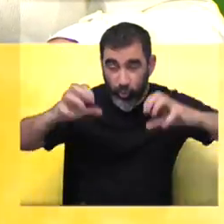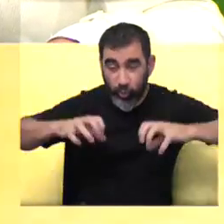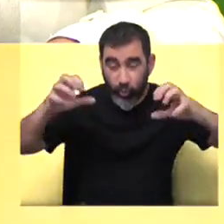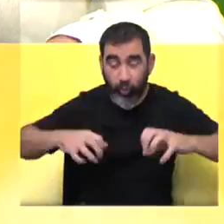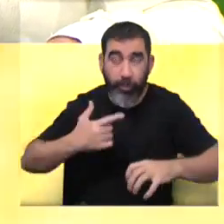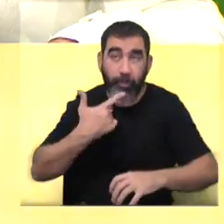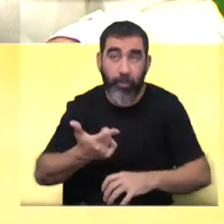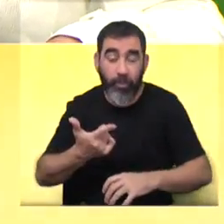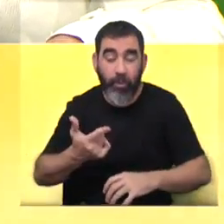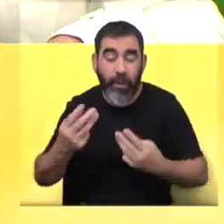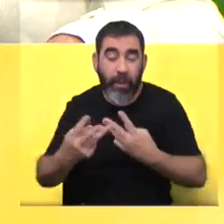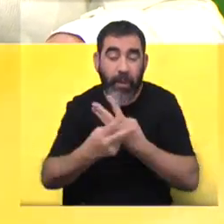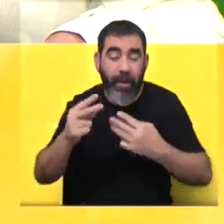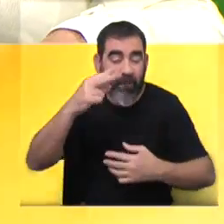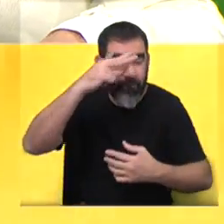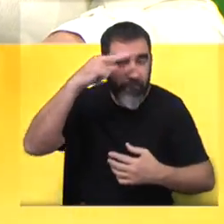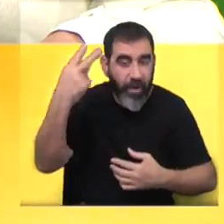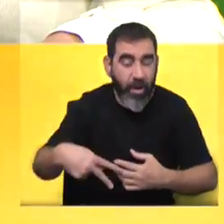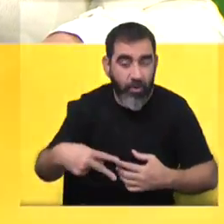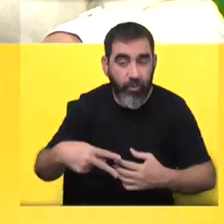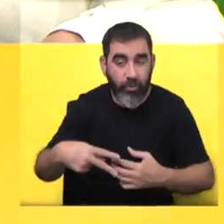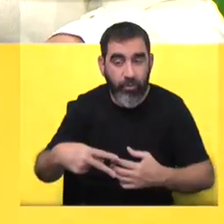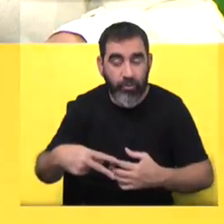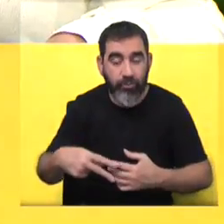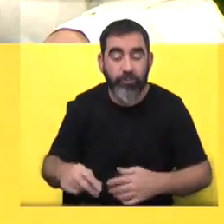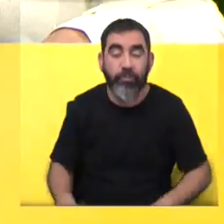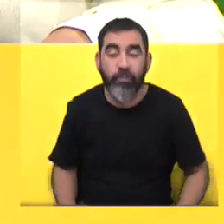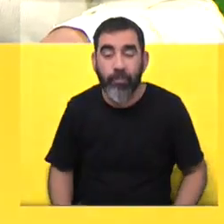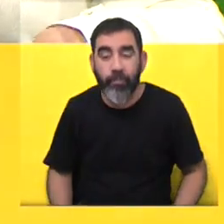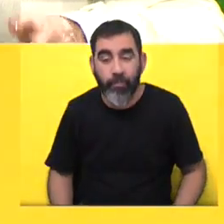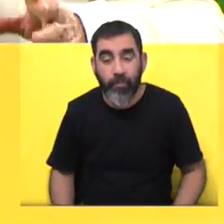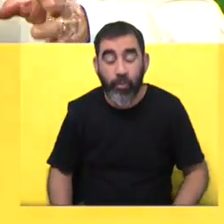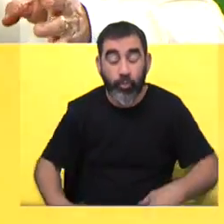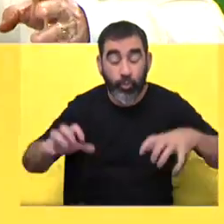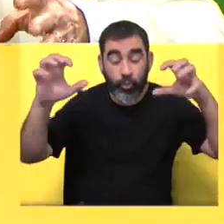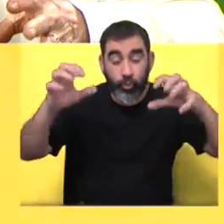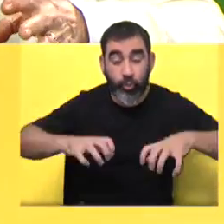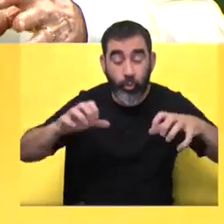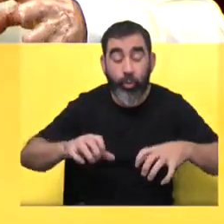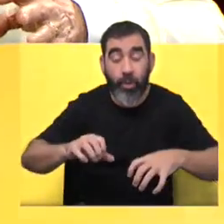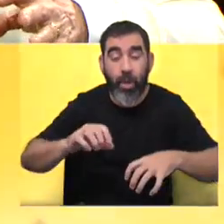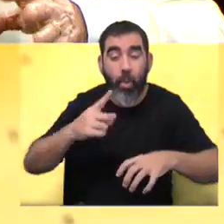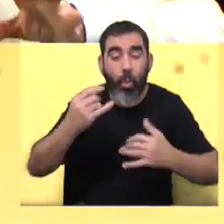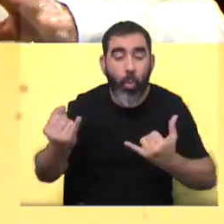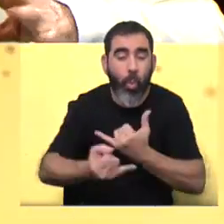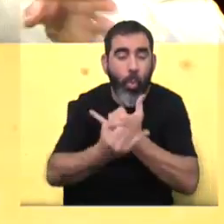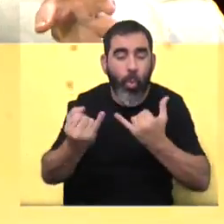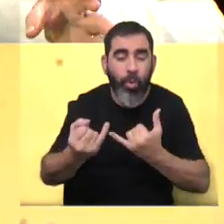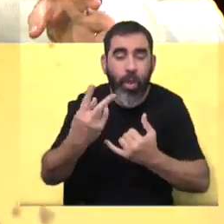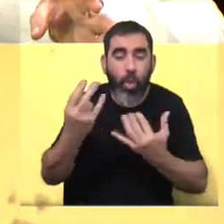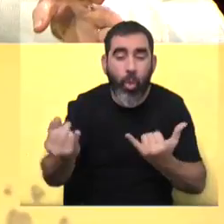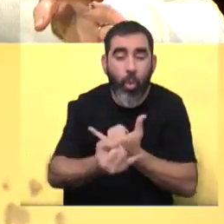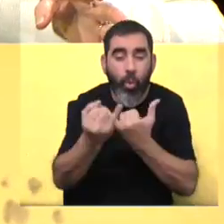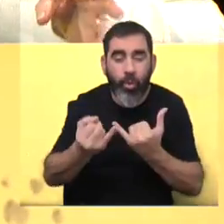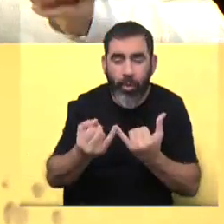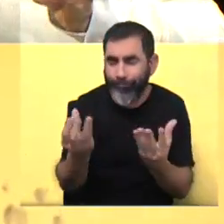en general del verano, los charcos se secan, a veces en una noche de lluvia, y en 24 horas, 36 horas, los charcos están